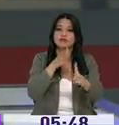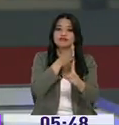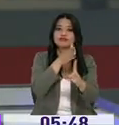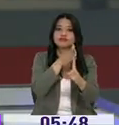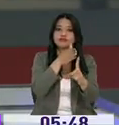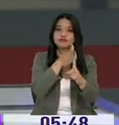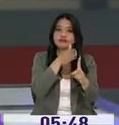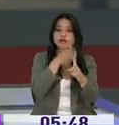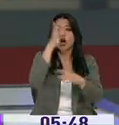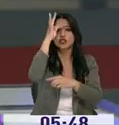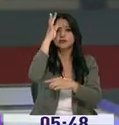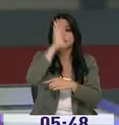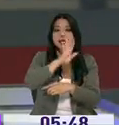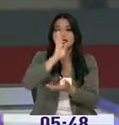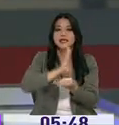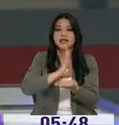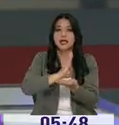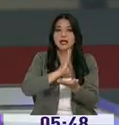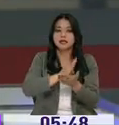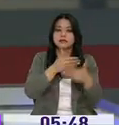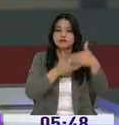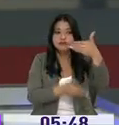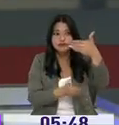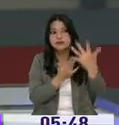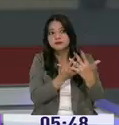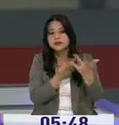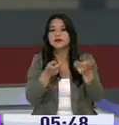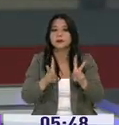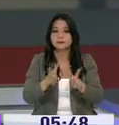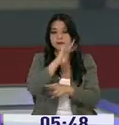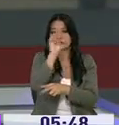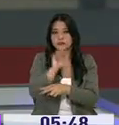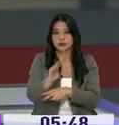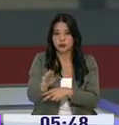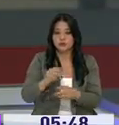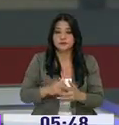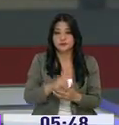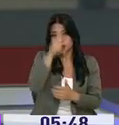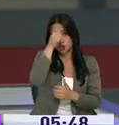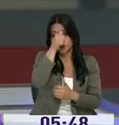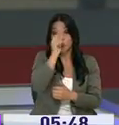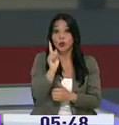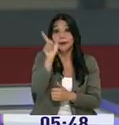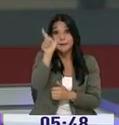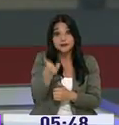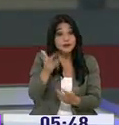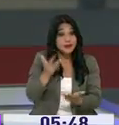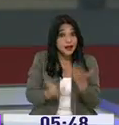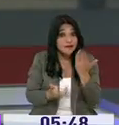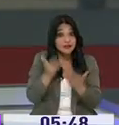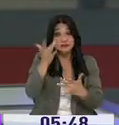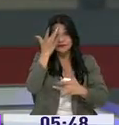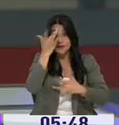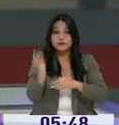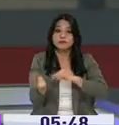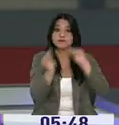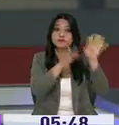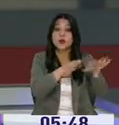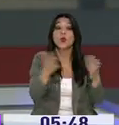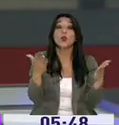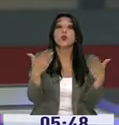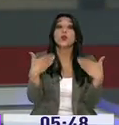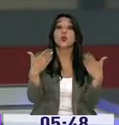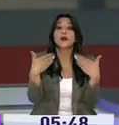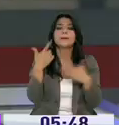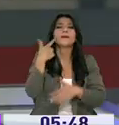en los hospitales del IES y también en la red de salud pública. Este domingo, una persona sospechosa fue remitida hasta la ciudad de Guayaquil